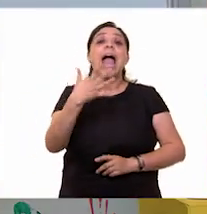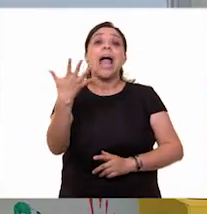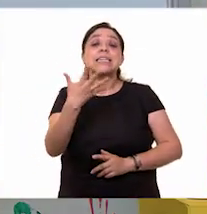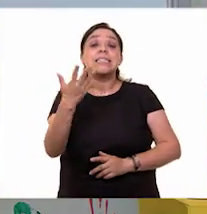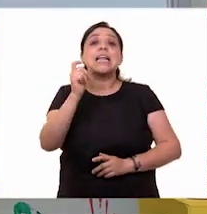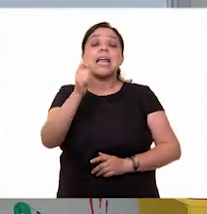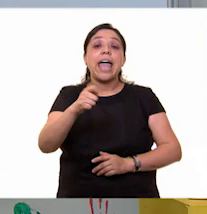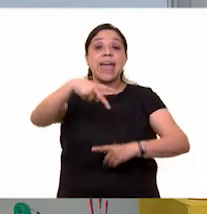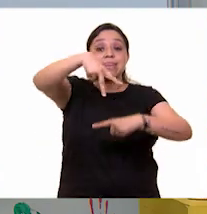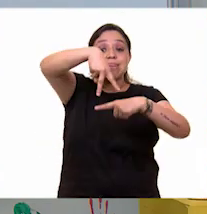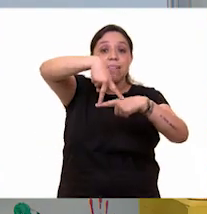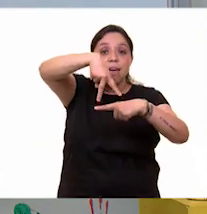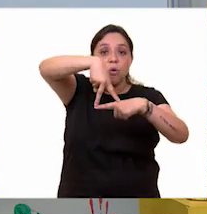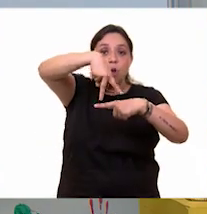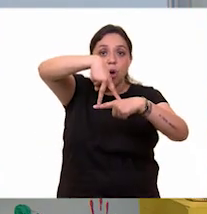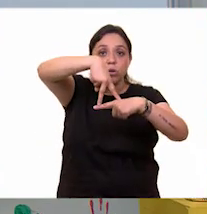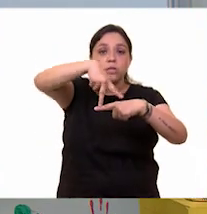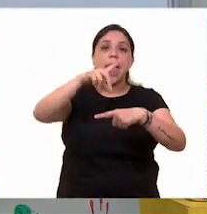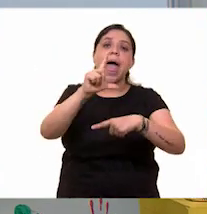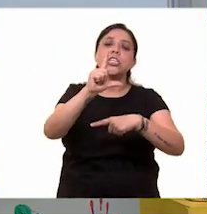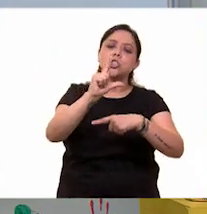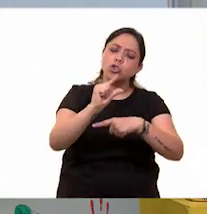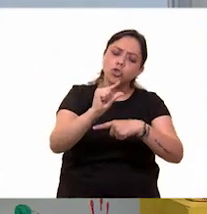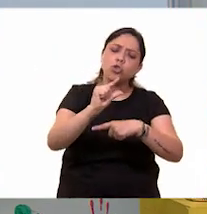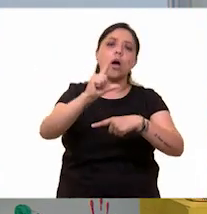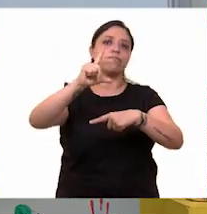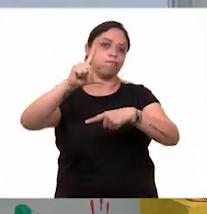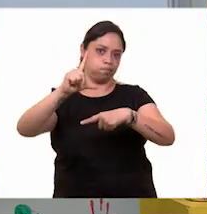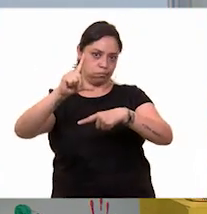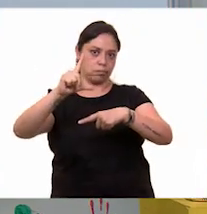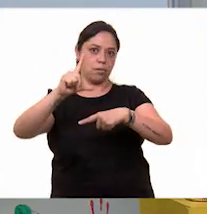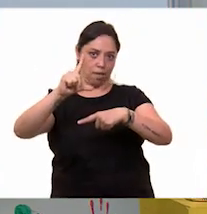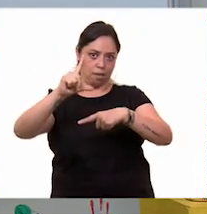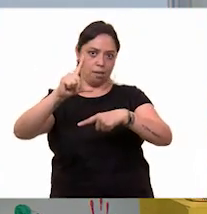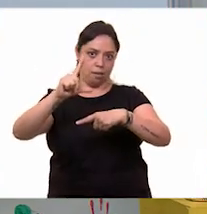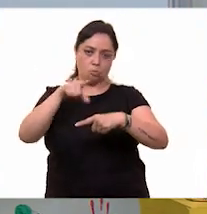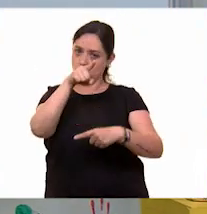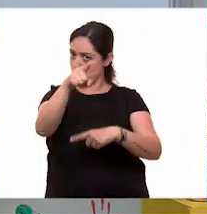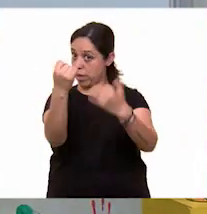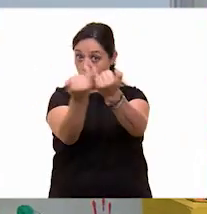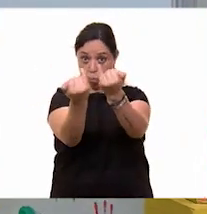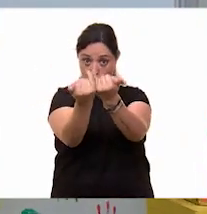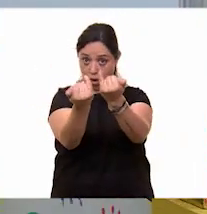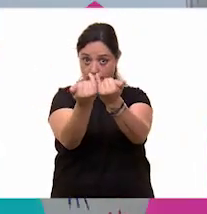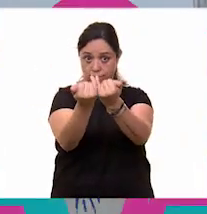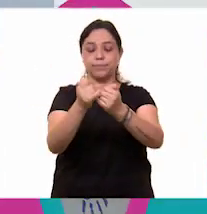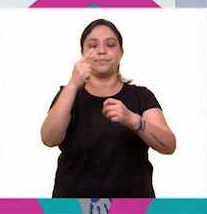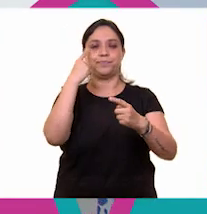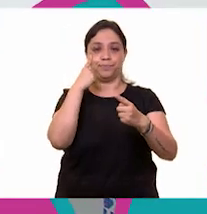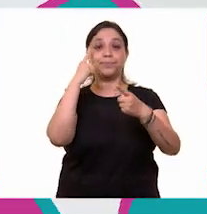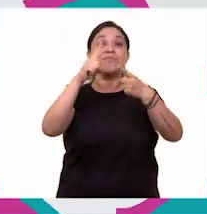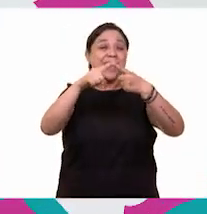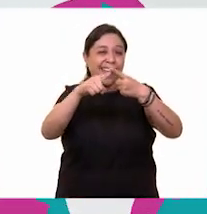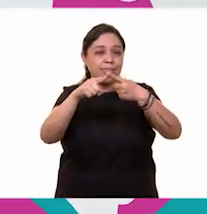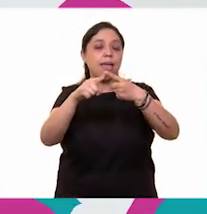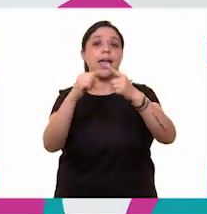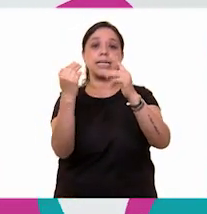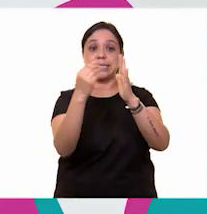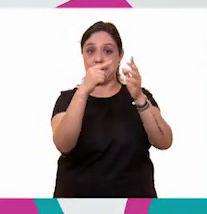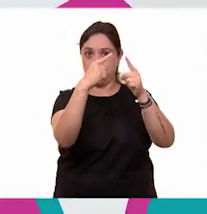que ser grandes y pequeños. Ustedes también vayan recortando. Ahora, vamos a leer la segunda indicación.